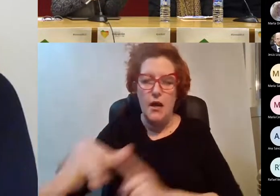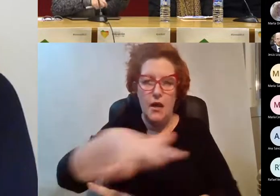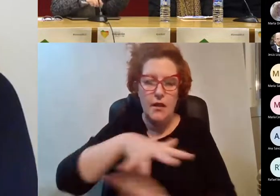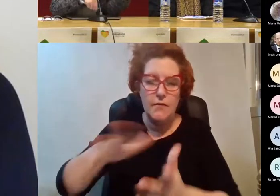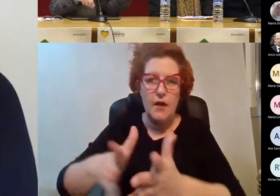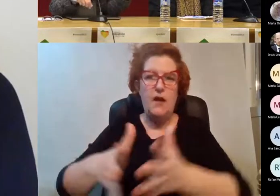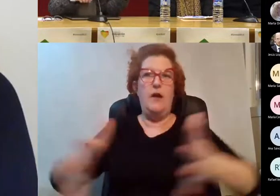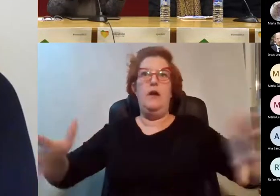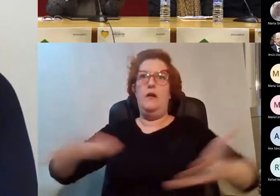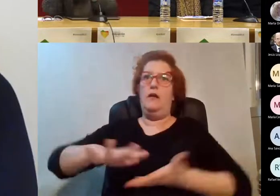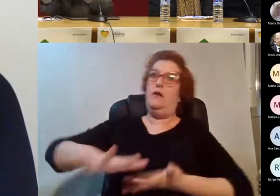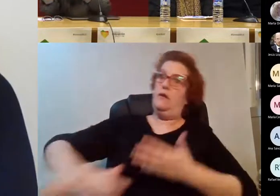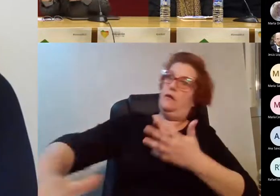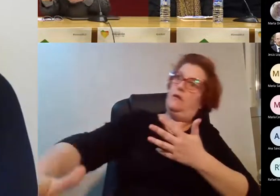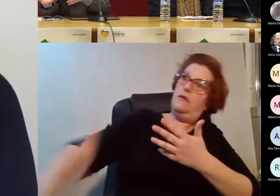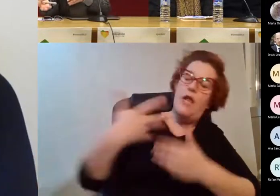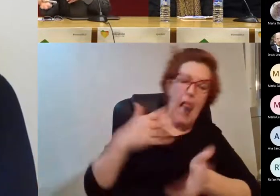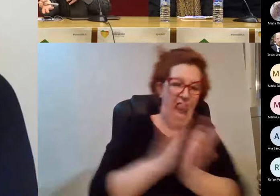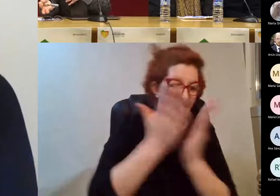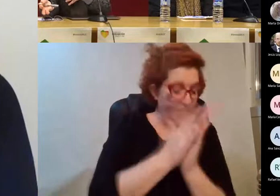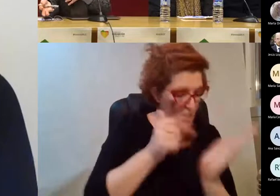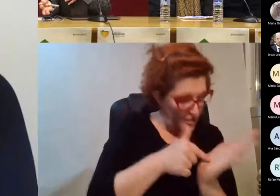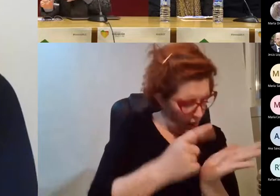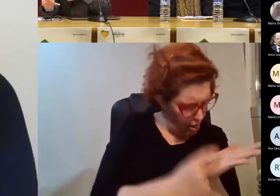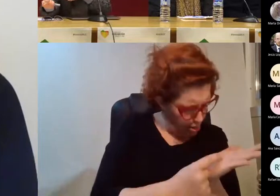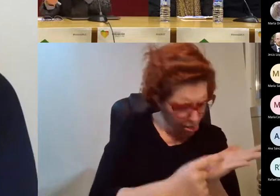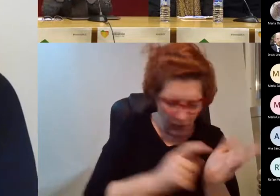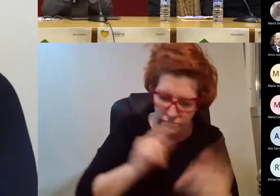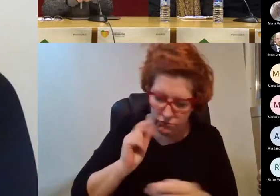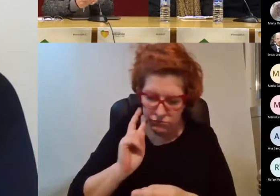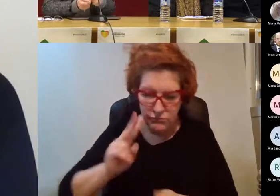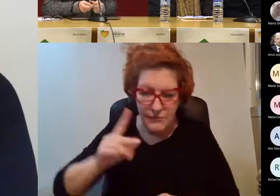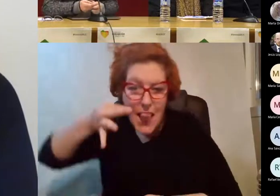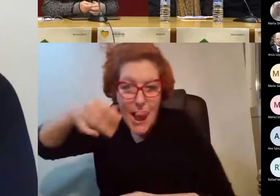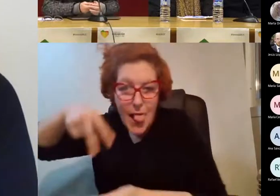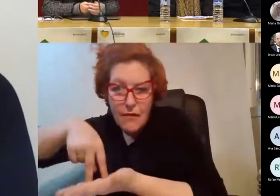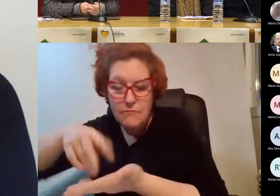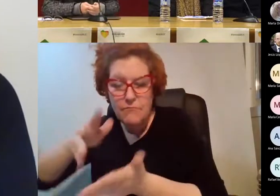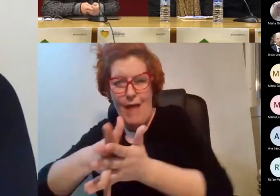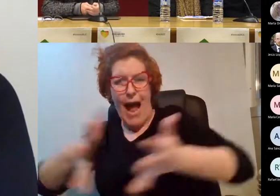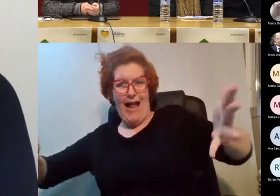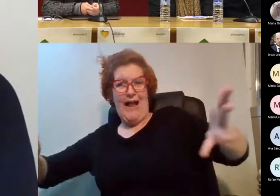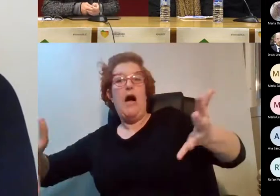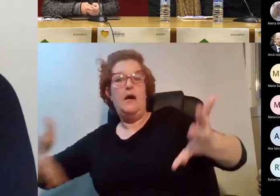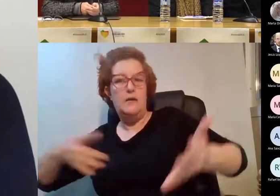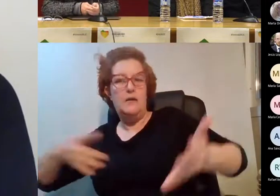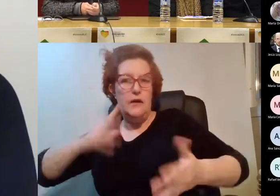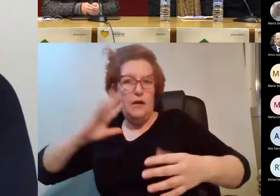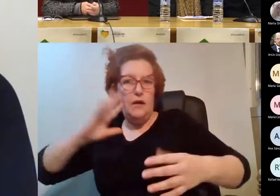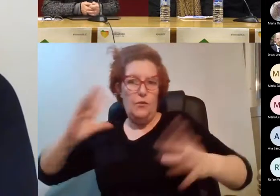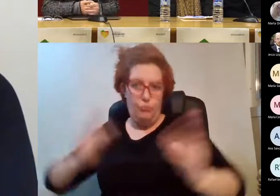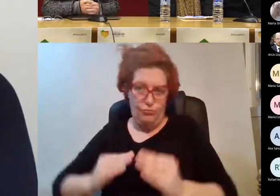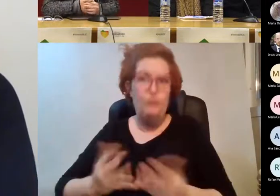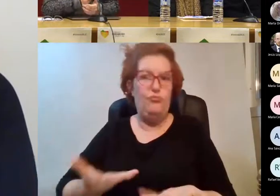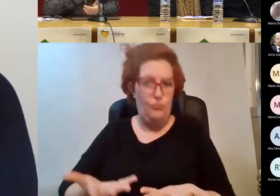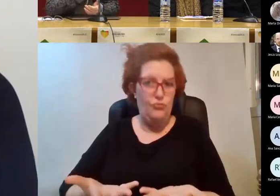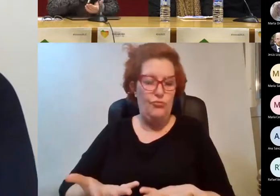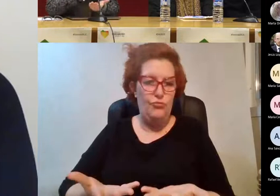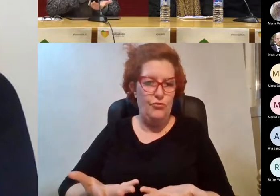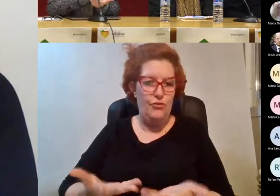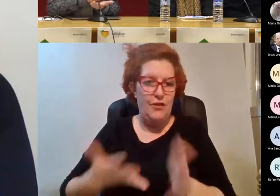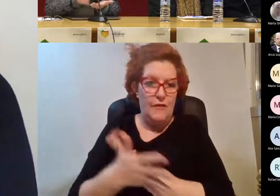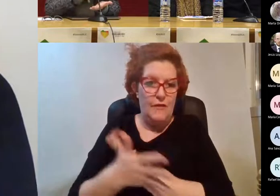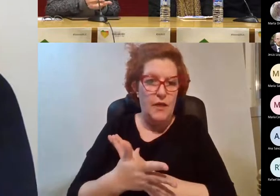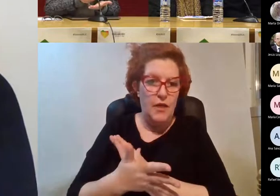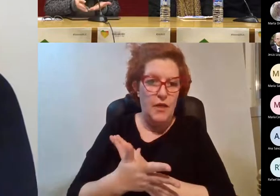que uno estudia en el libro y lo que luego tiene que hacer en la vida real, que es que